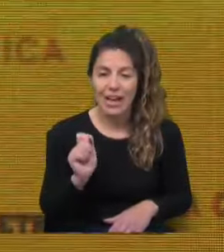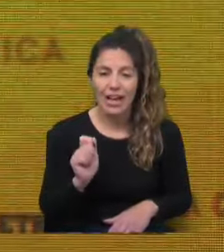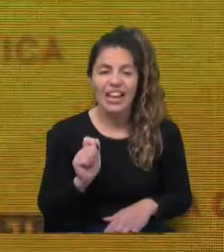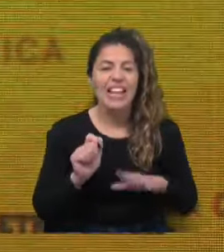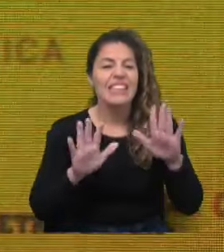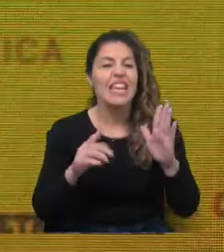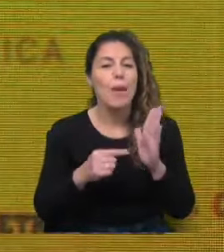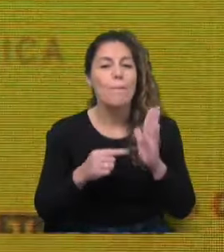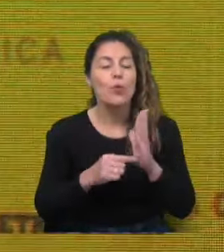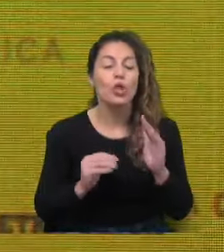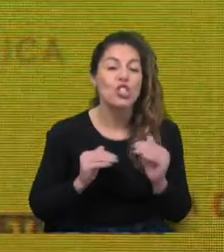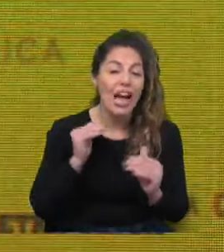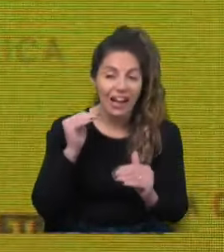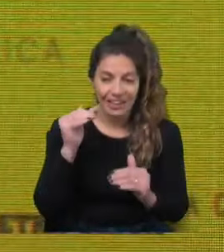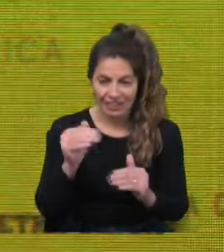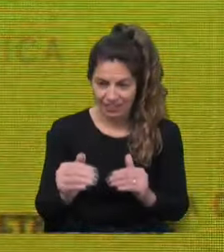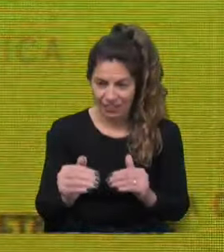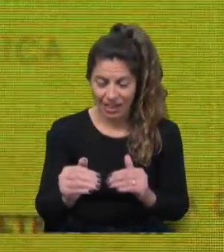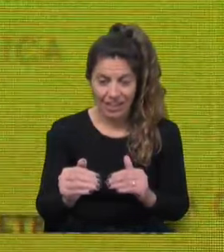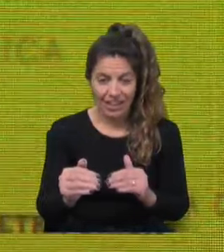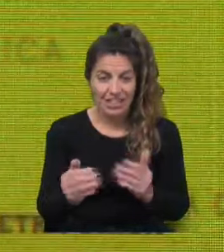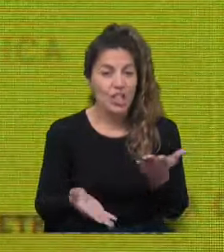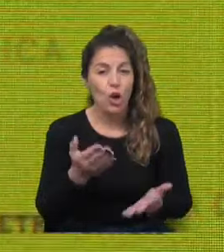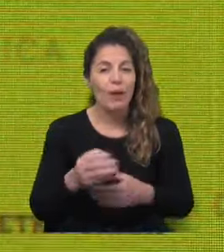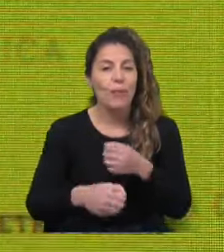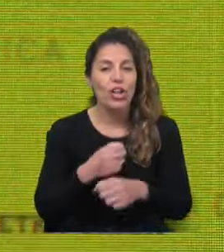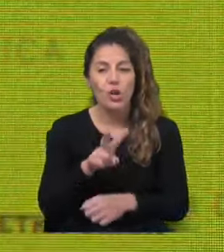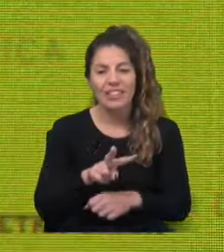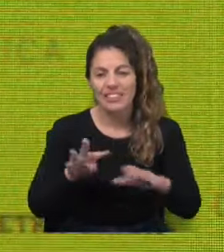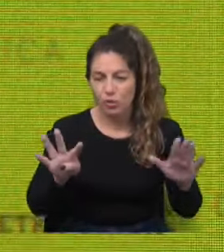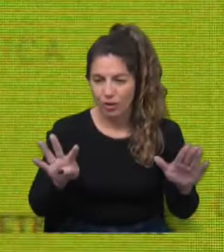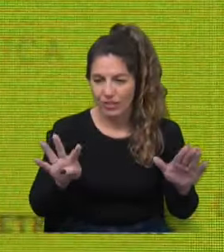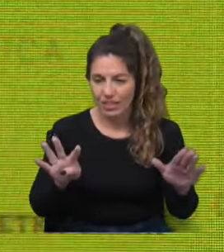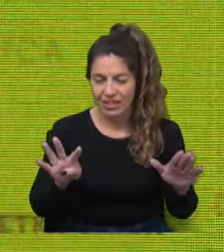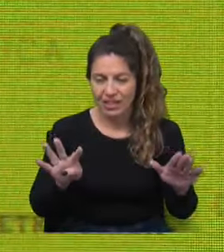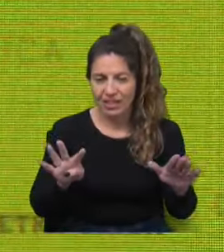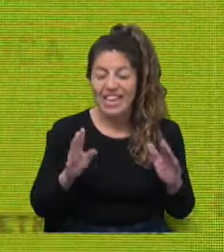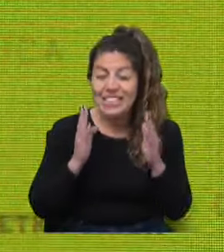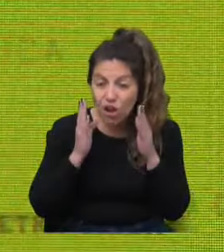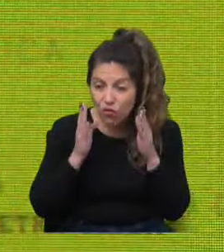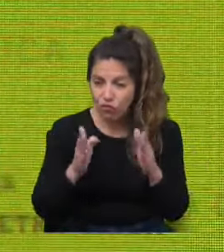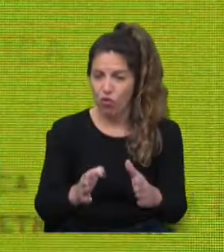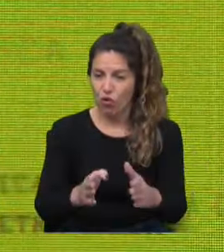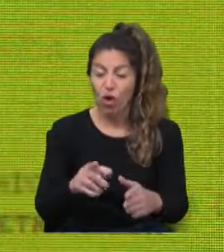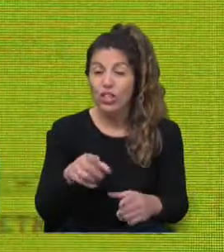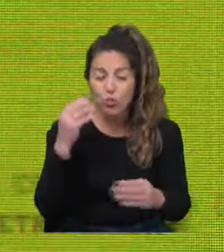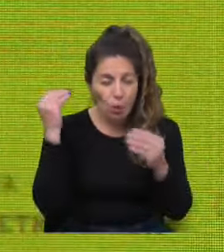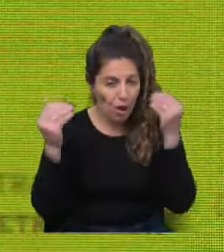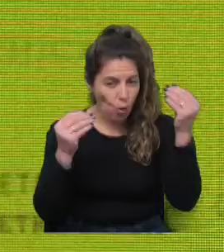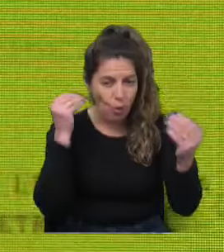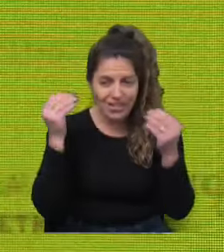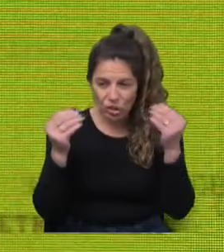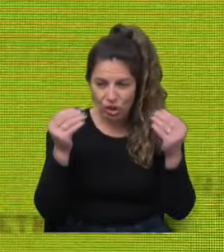10 puntos arriba de lo que estaba en 2019. Así que si el foco de sus